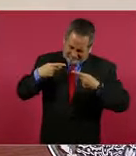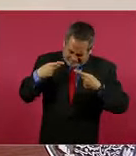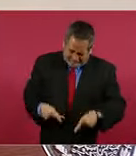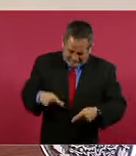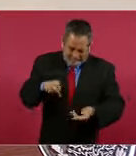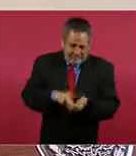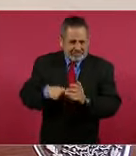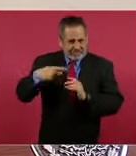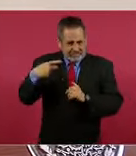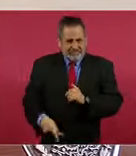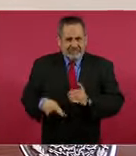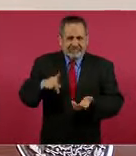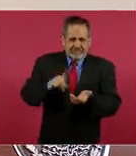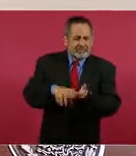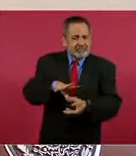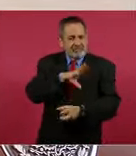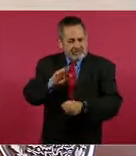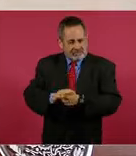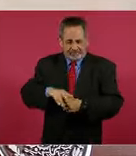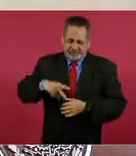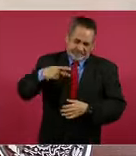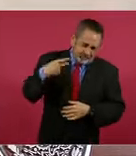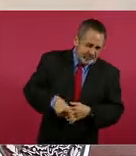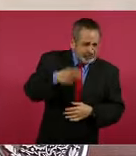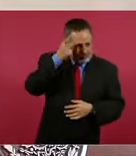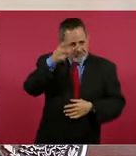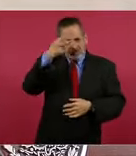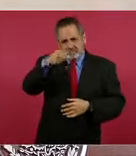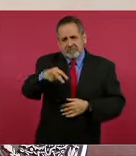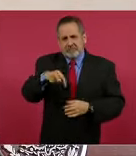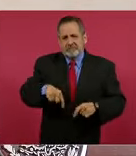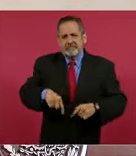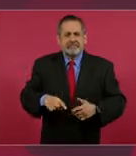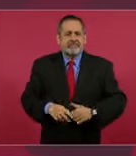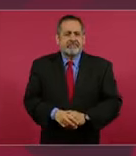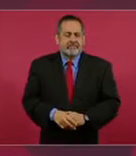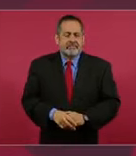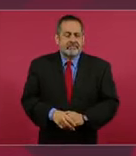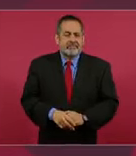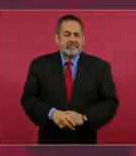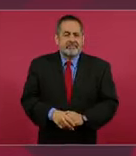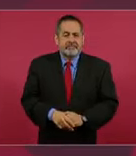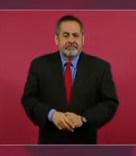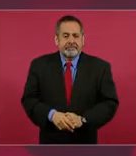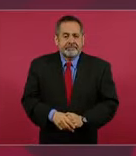el tronco tiene que ser el nuestro.